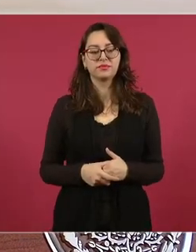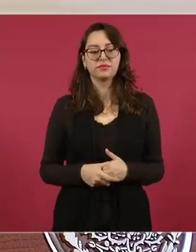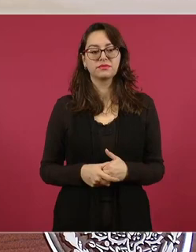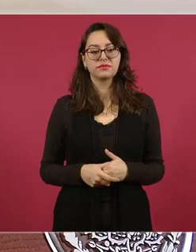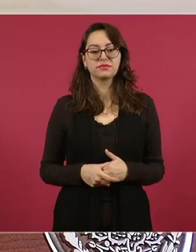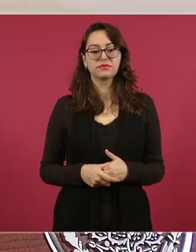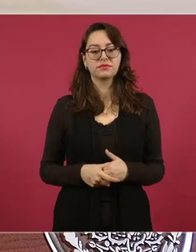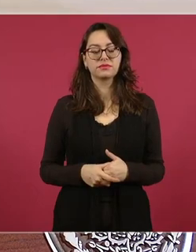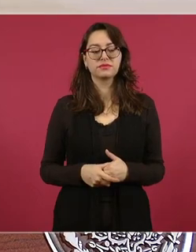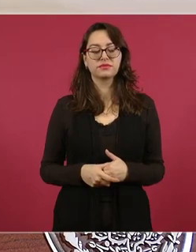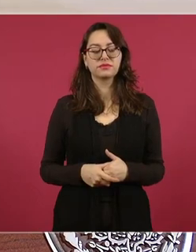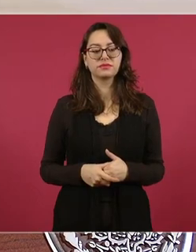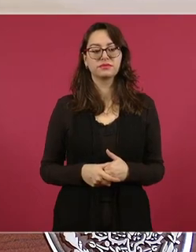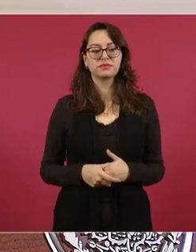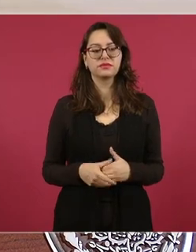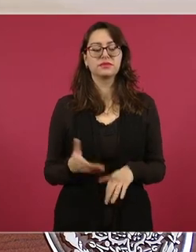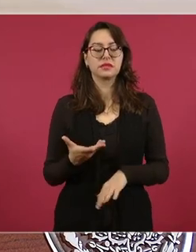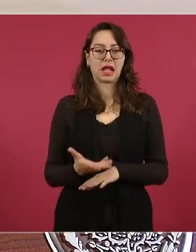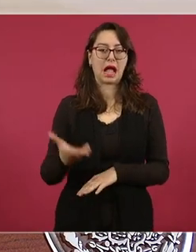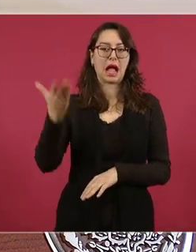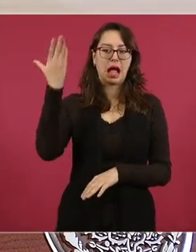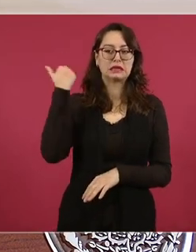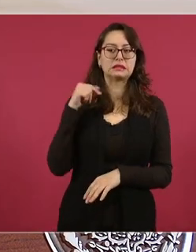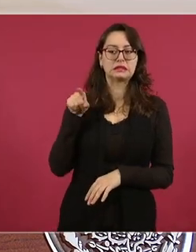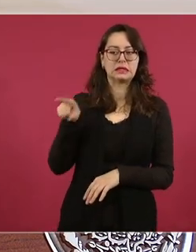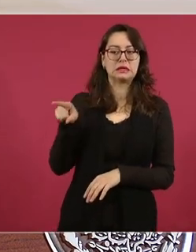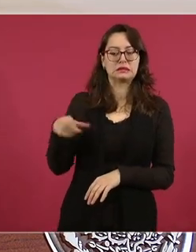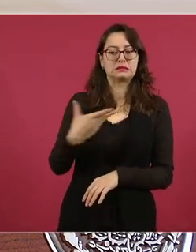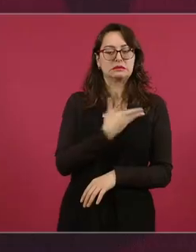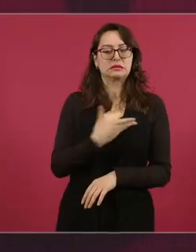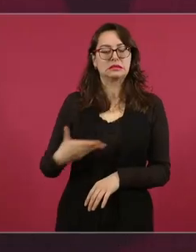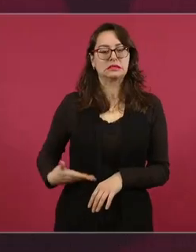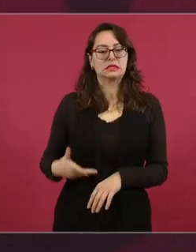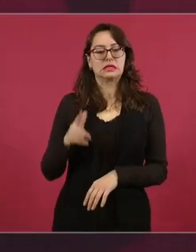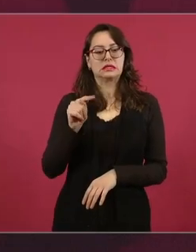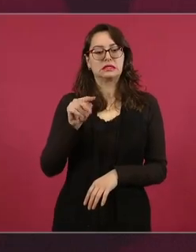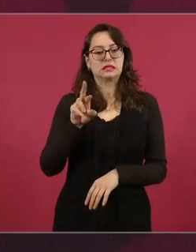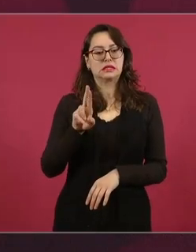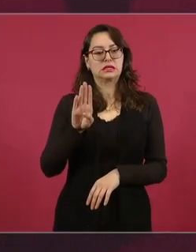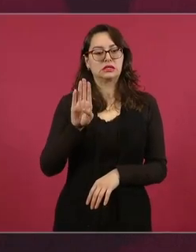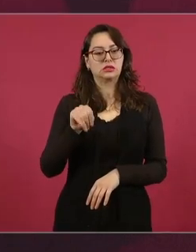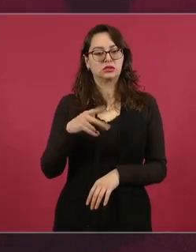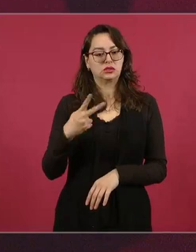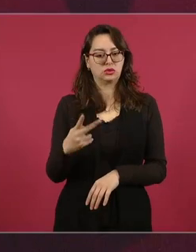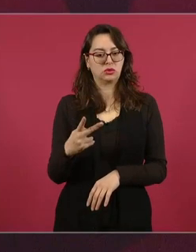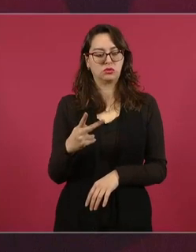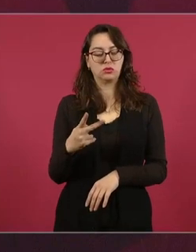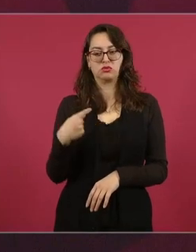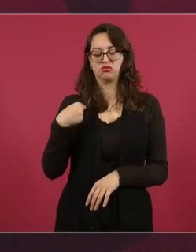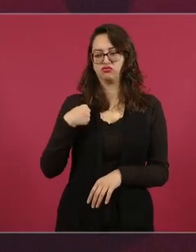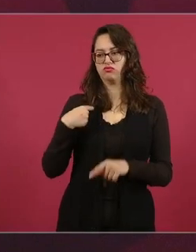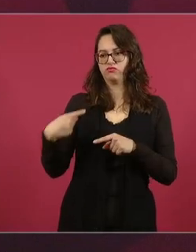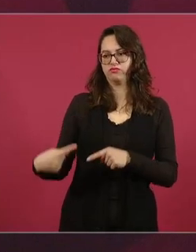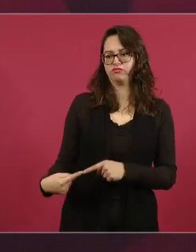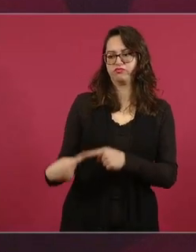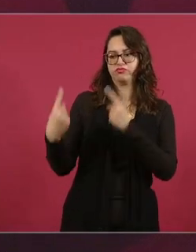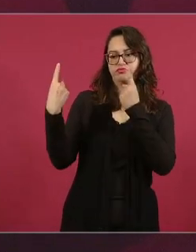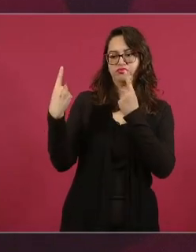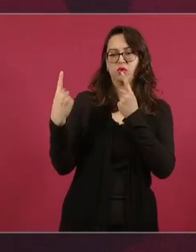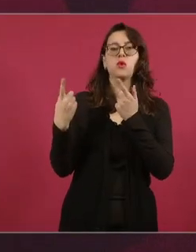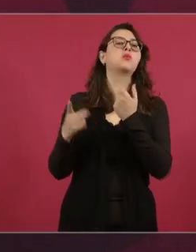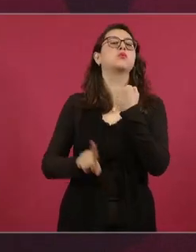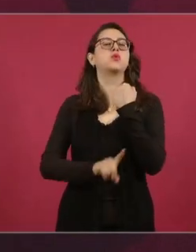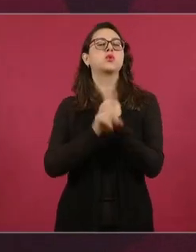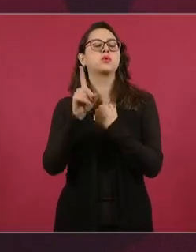una diferencia en cuanto al manejo de la frontera